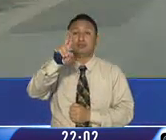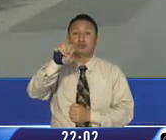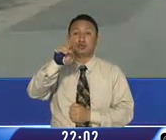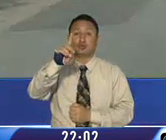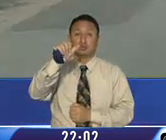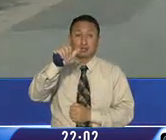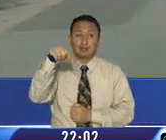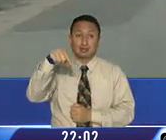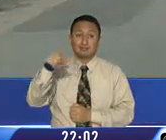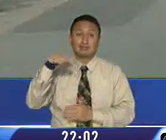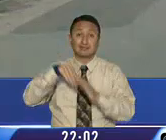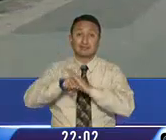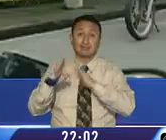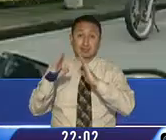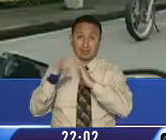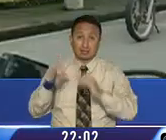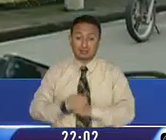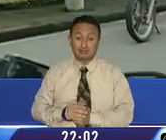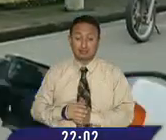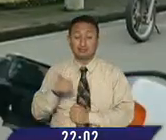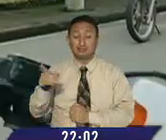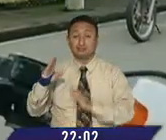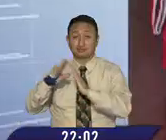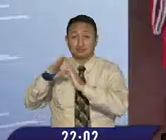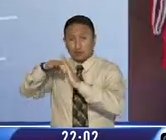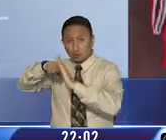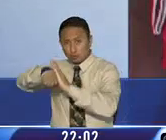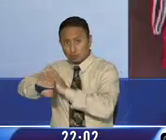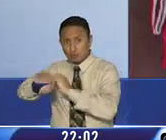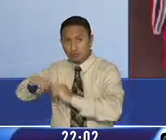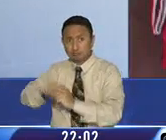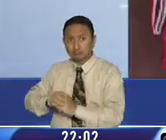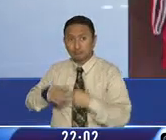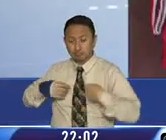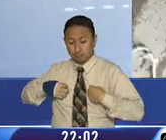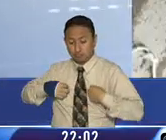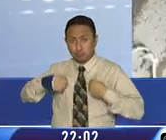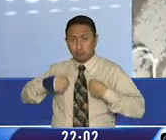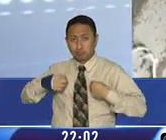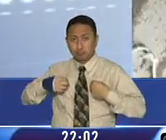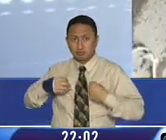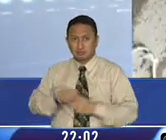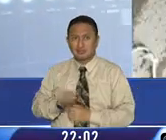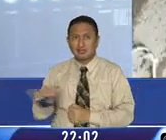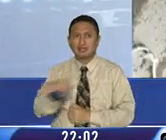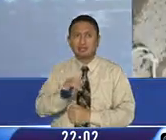un allanamiento en la vivienda. Allí encontraron prendas de vestir con las mismas